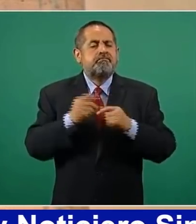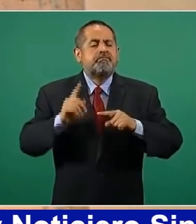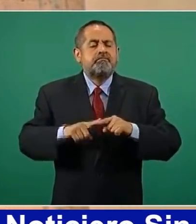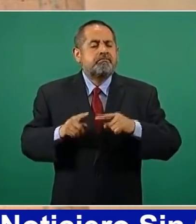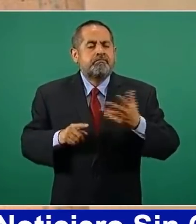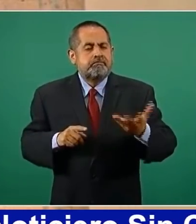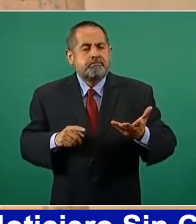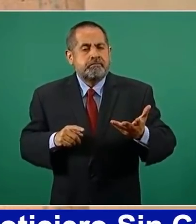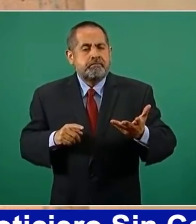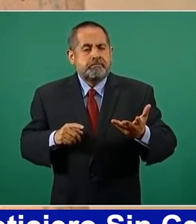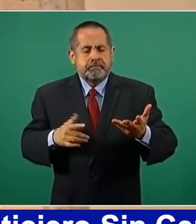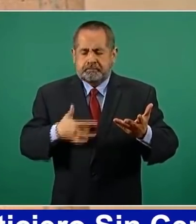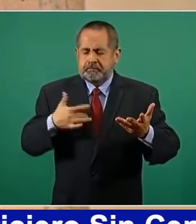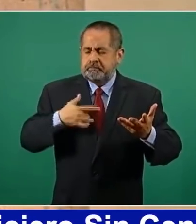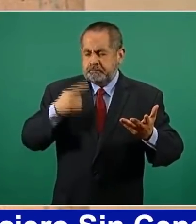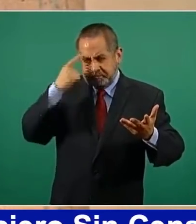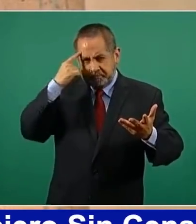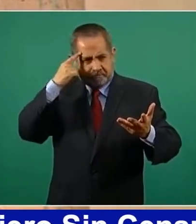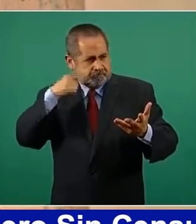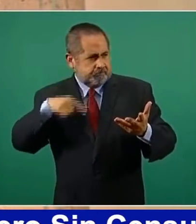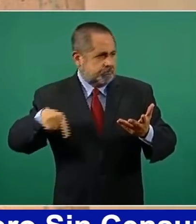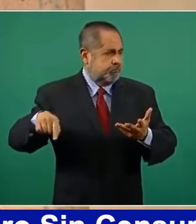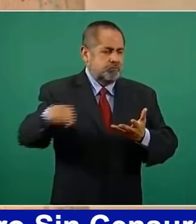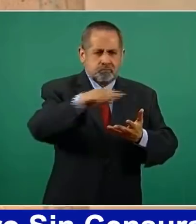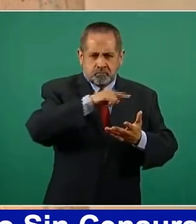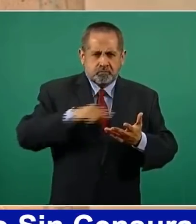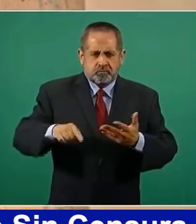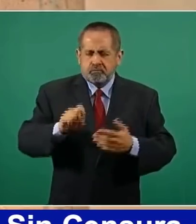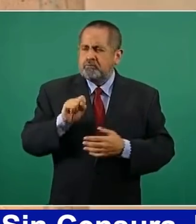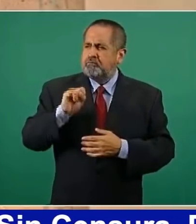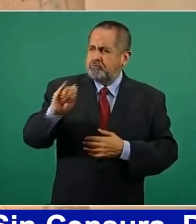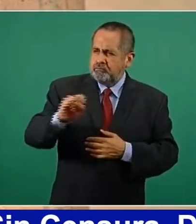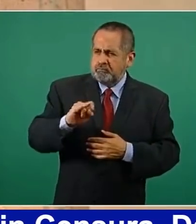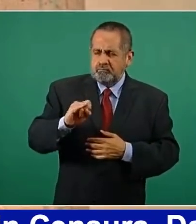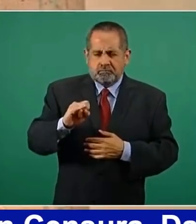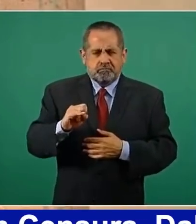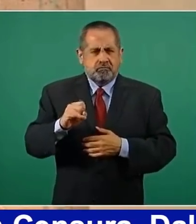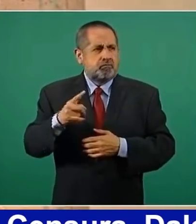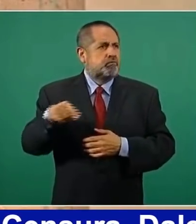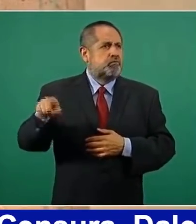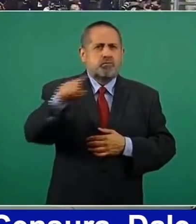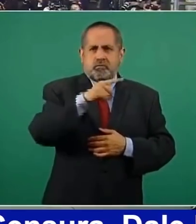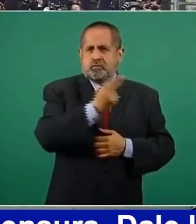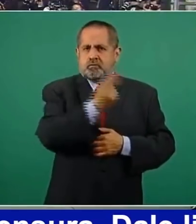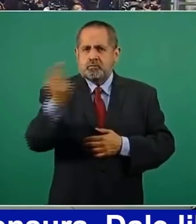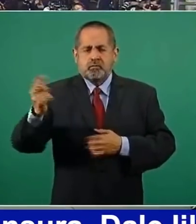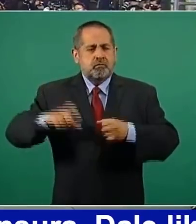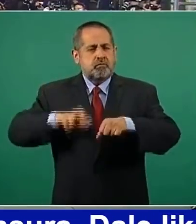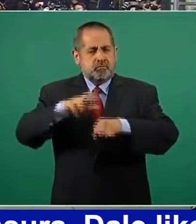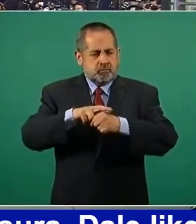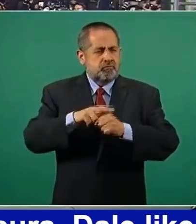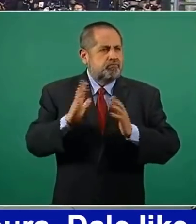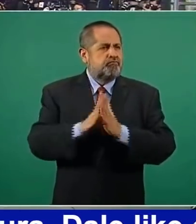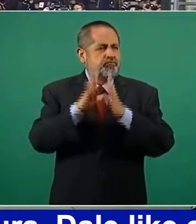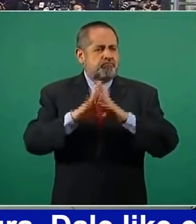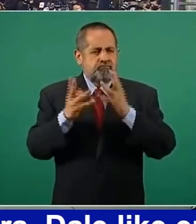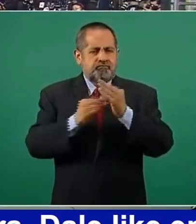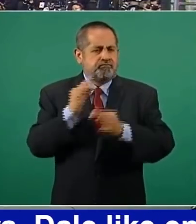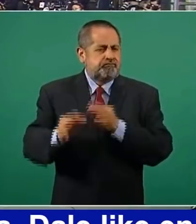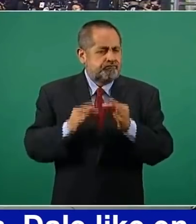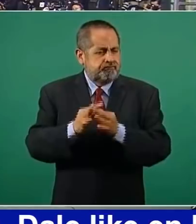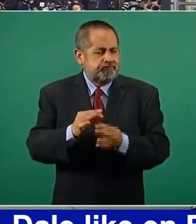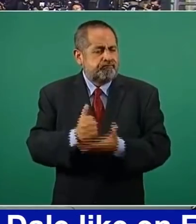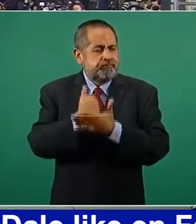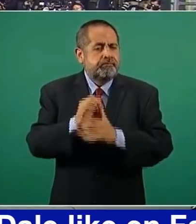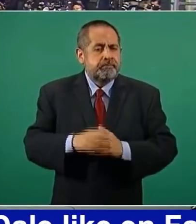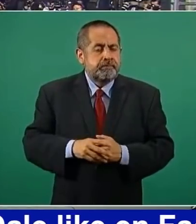y convencida colaboración de todas y todos ustedes. La historia nos ha